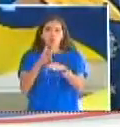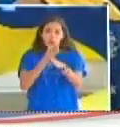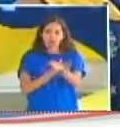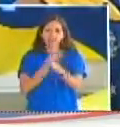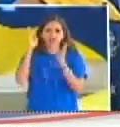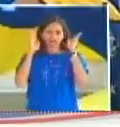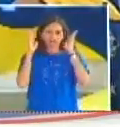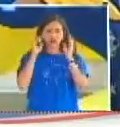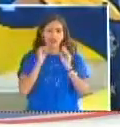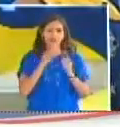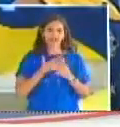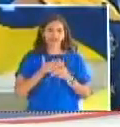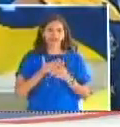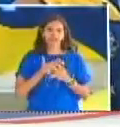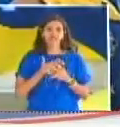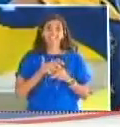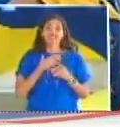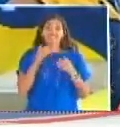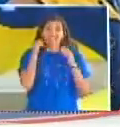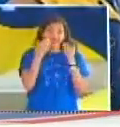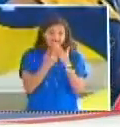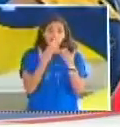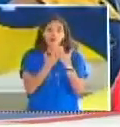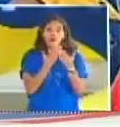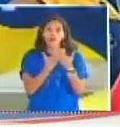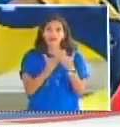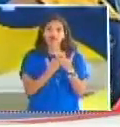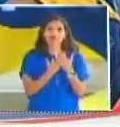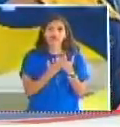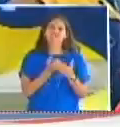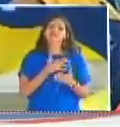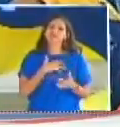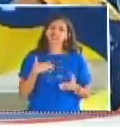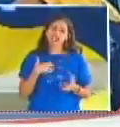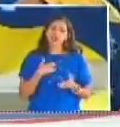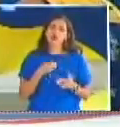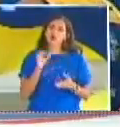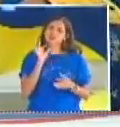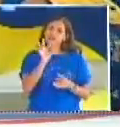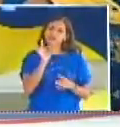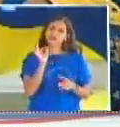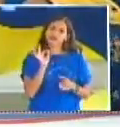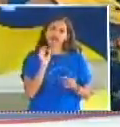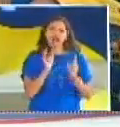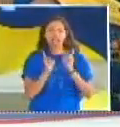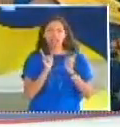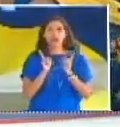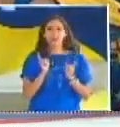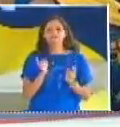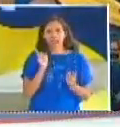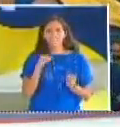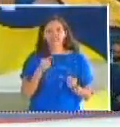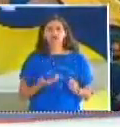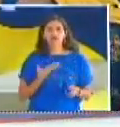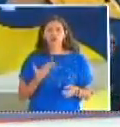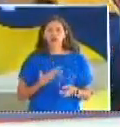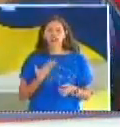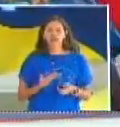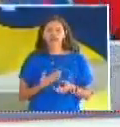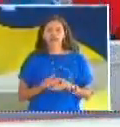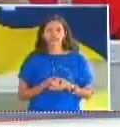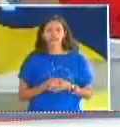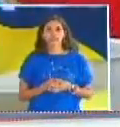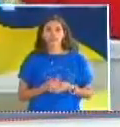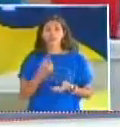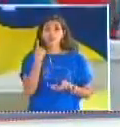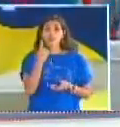antecedido. Y en el marco de esas propuestas, presidente, quiero mencionarle algunas que creo que son determinantes.